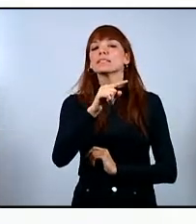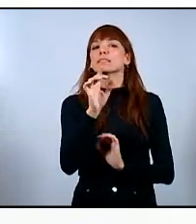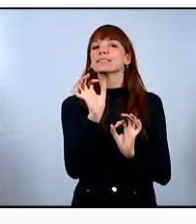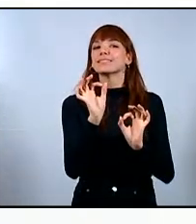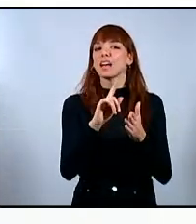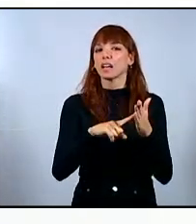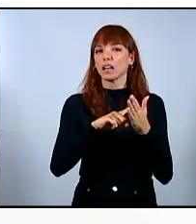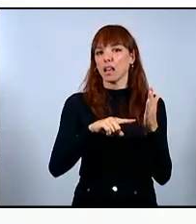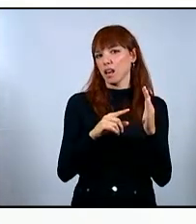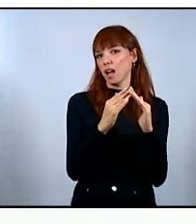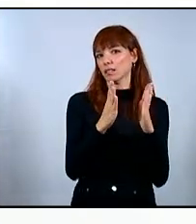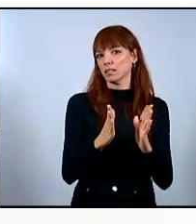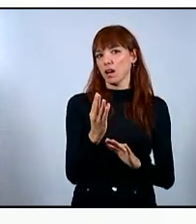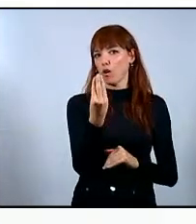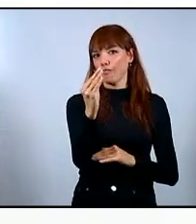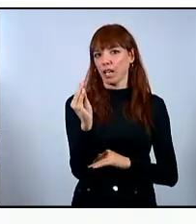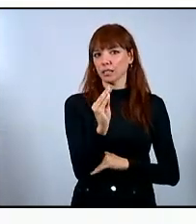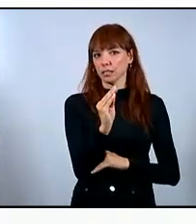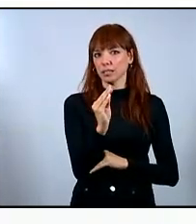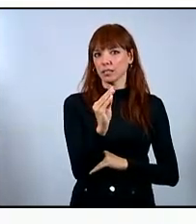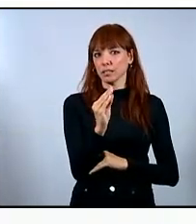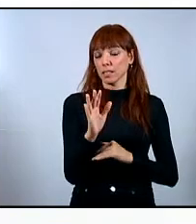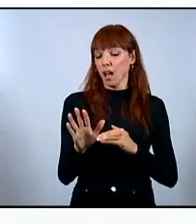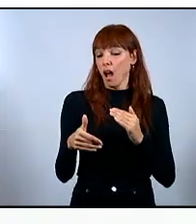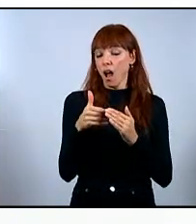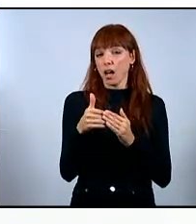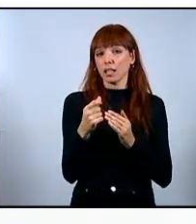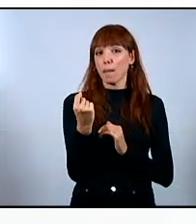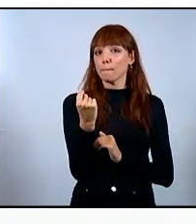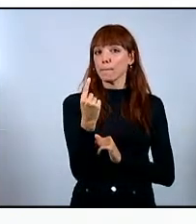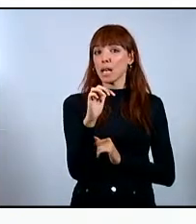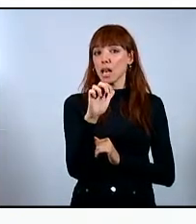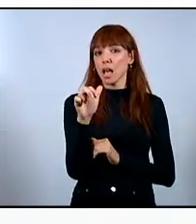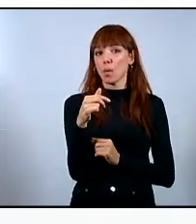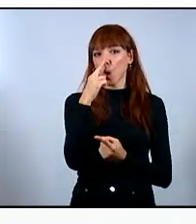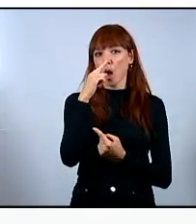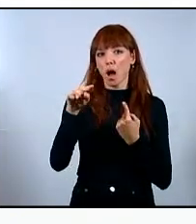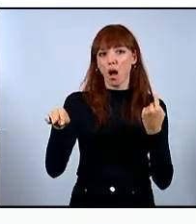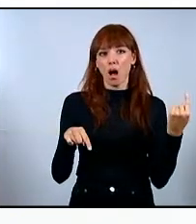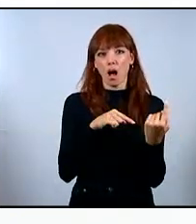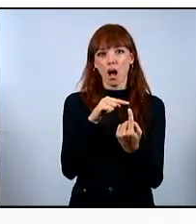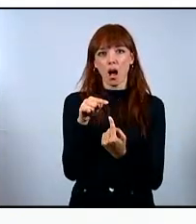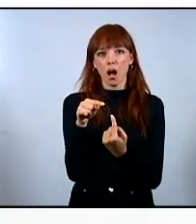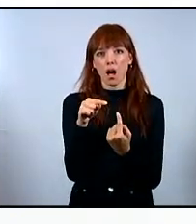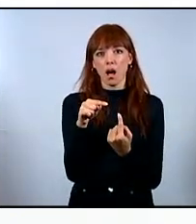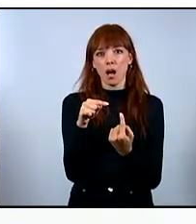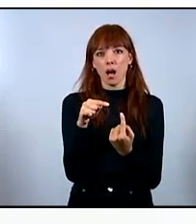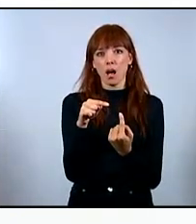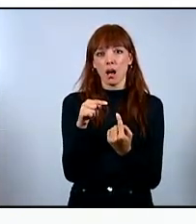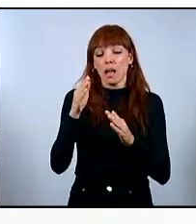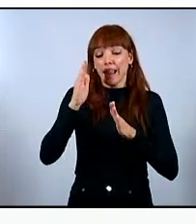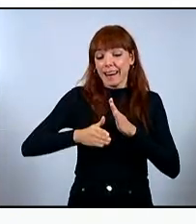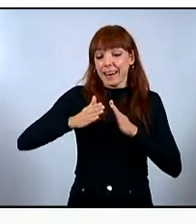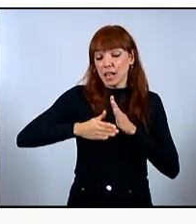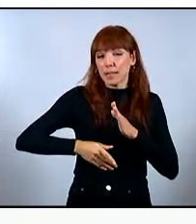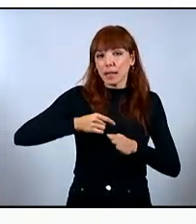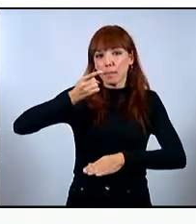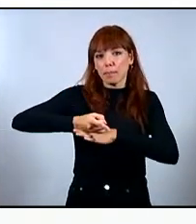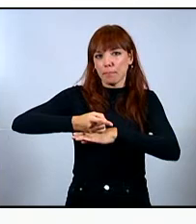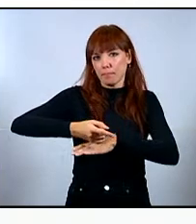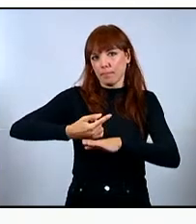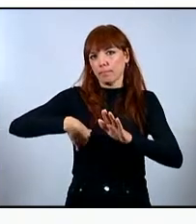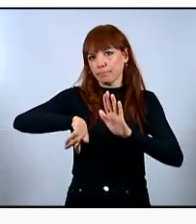para jóvenes, elevando su límite a 1.000 euros anuales y los límites de renta exigidos para su